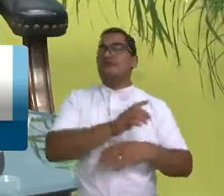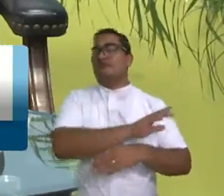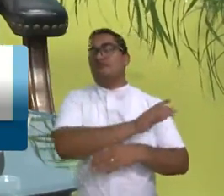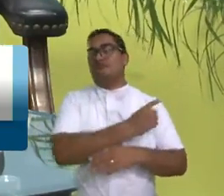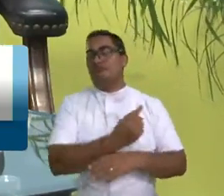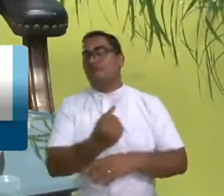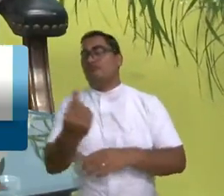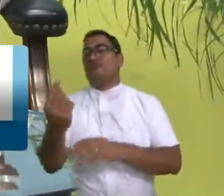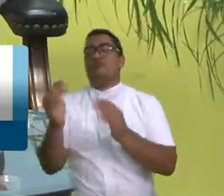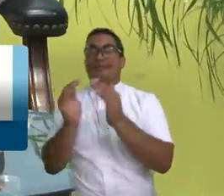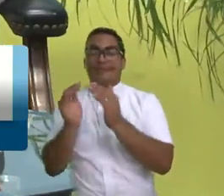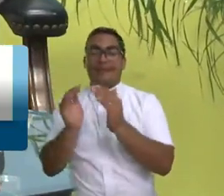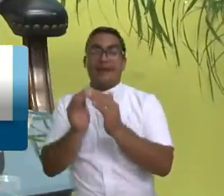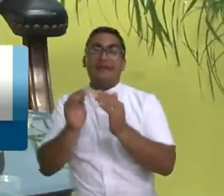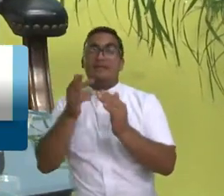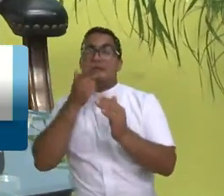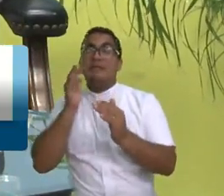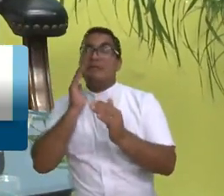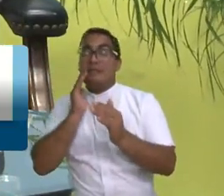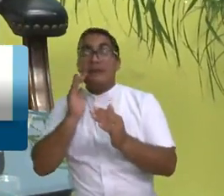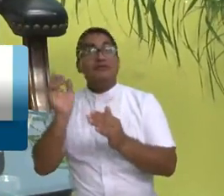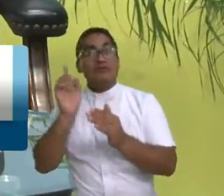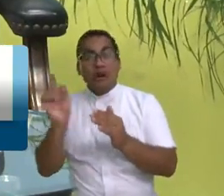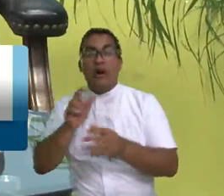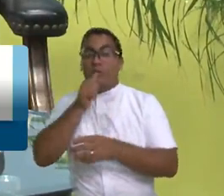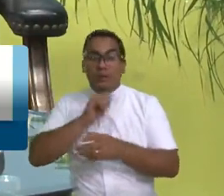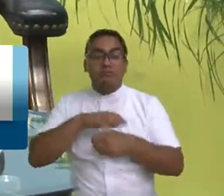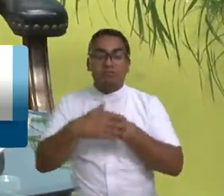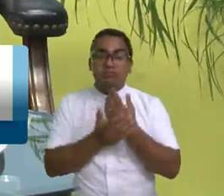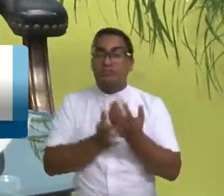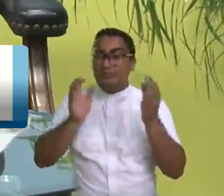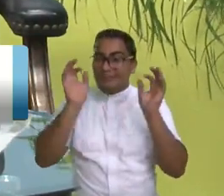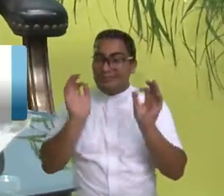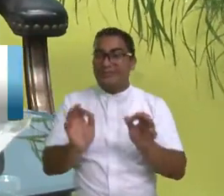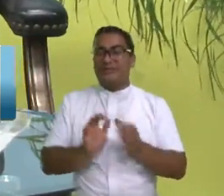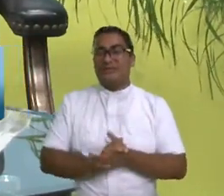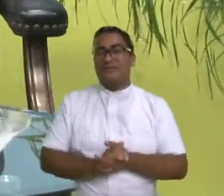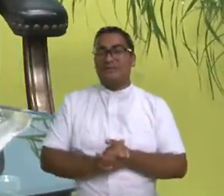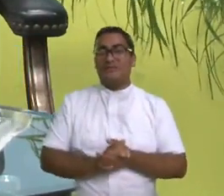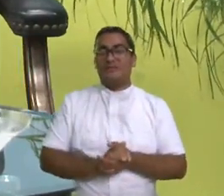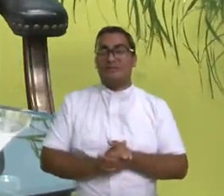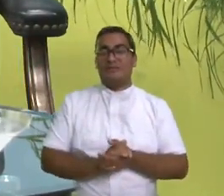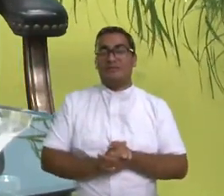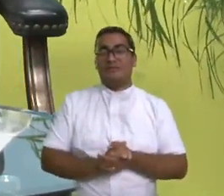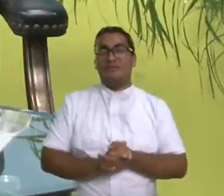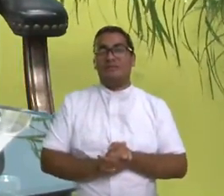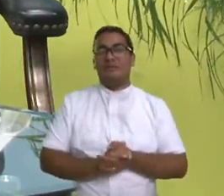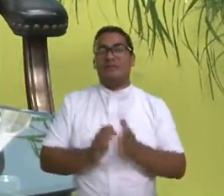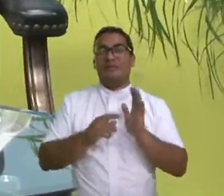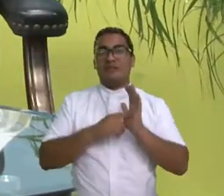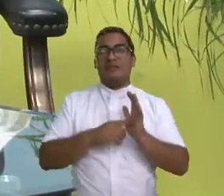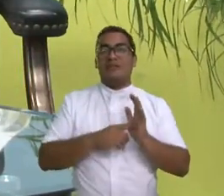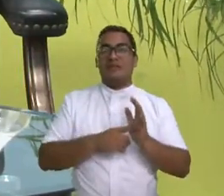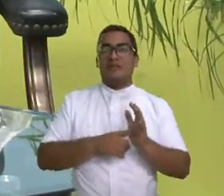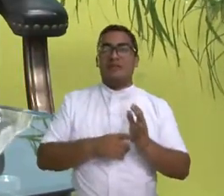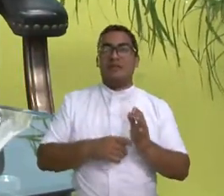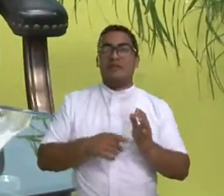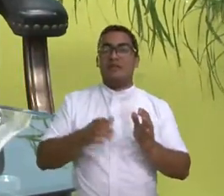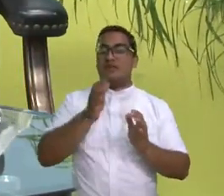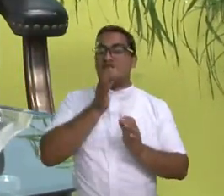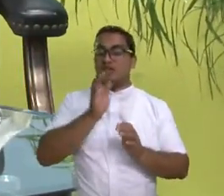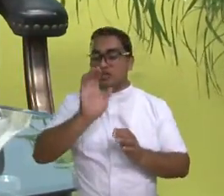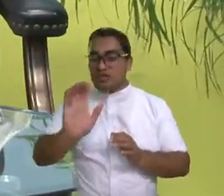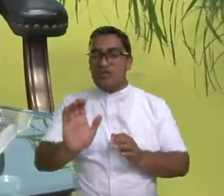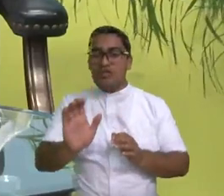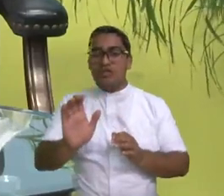casa y refuerzan en los adultos, ¿verdad? Yo he visto ahí niños que después que le damos la charlita, ellos están